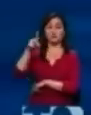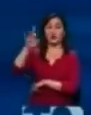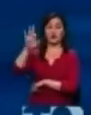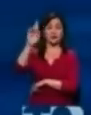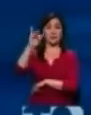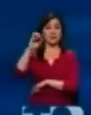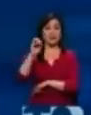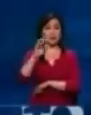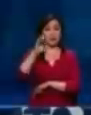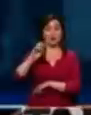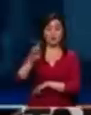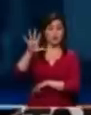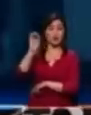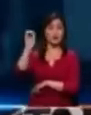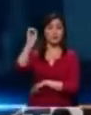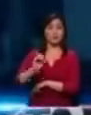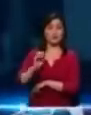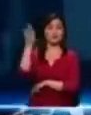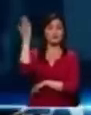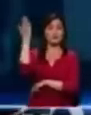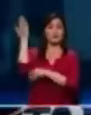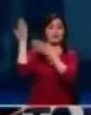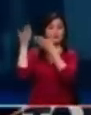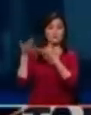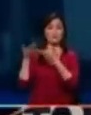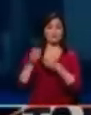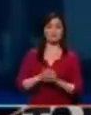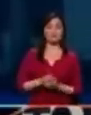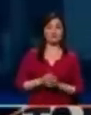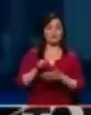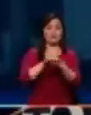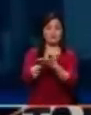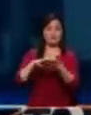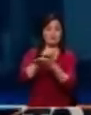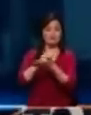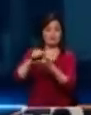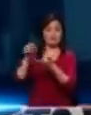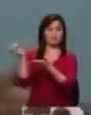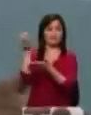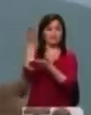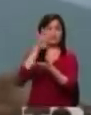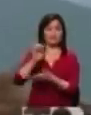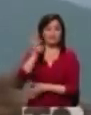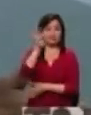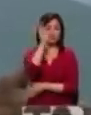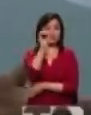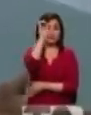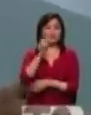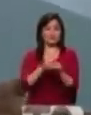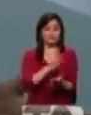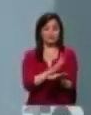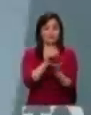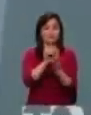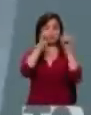Suquilanda 0,3%. Los nulos tienen el 11,7% y los blancos 4,9%. Durante el fin de semana, la encuesta